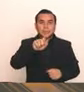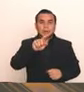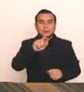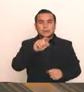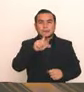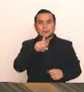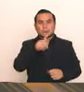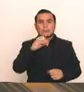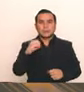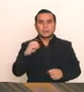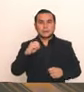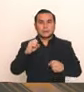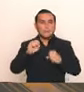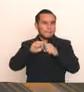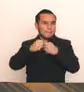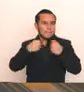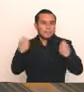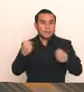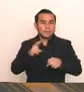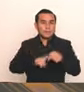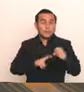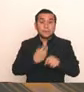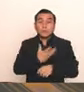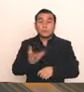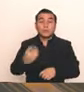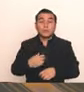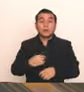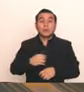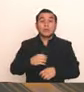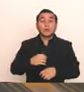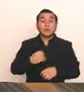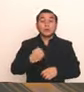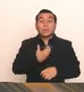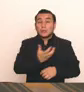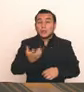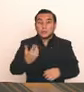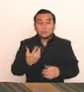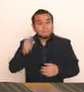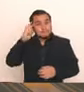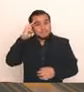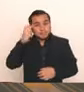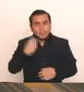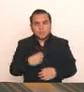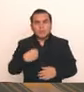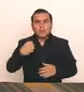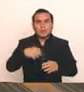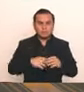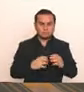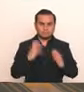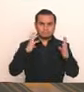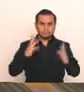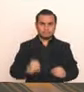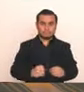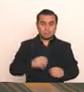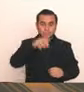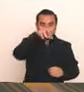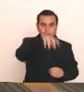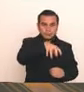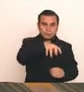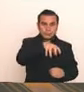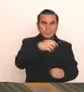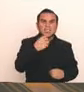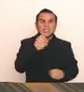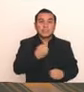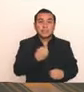pago devolución de iva los a los exportadores a pesar de todo esto las dos fuerzas políticas más grandes de la asamblea arena y el fmln